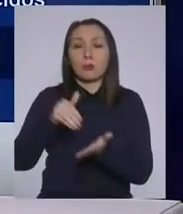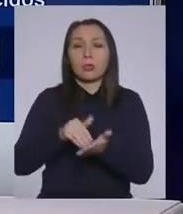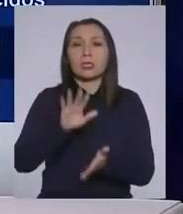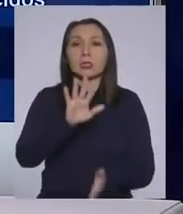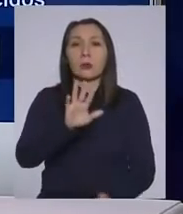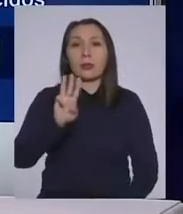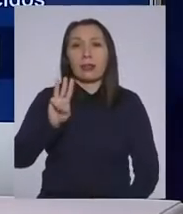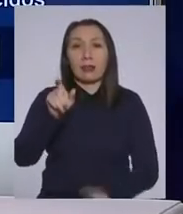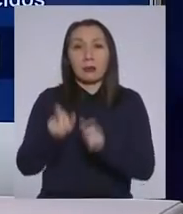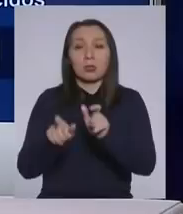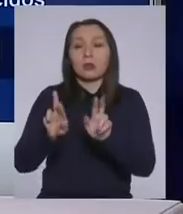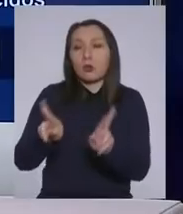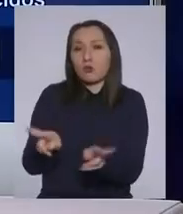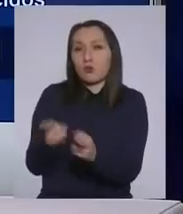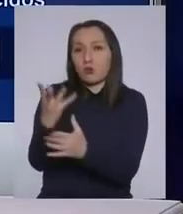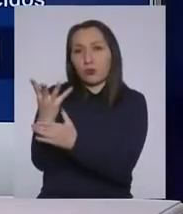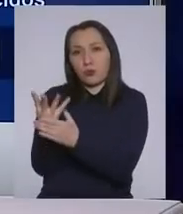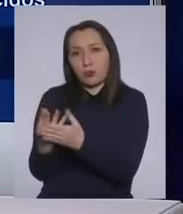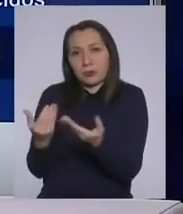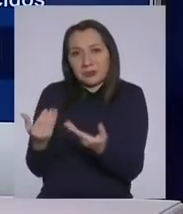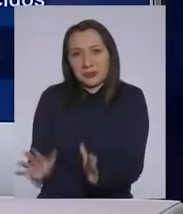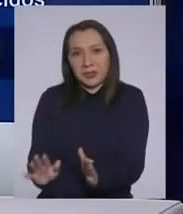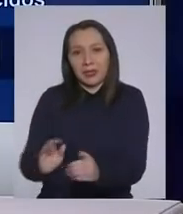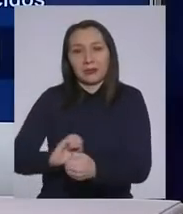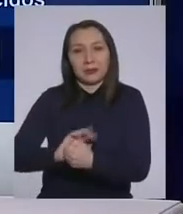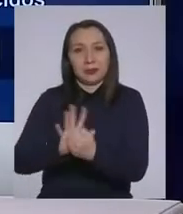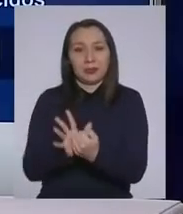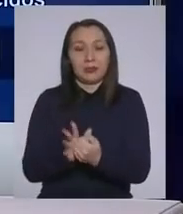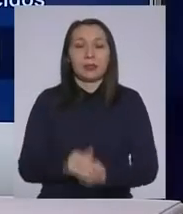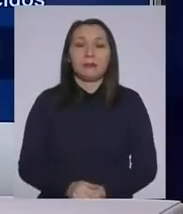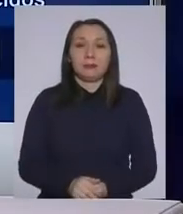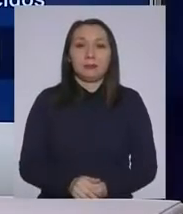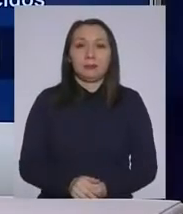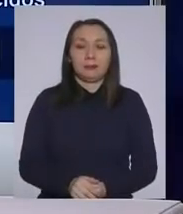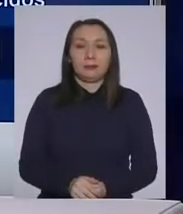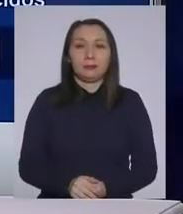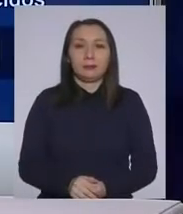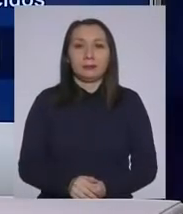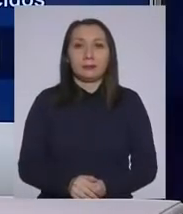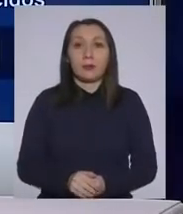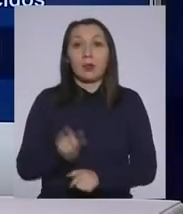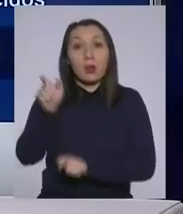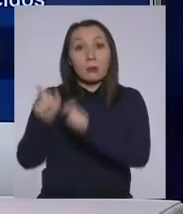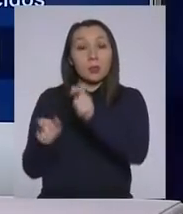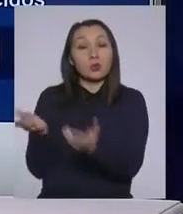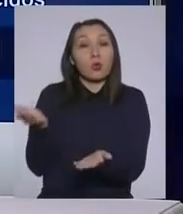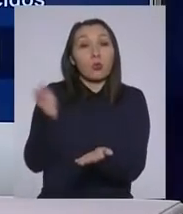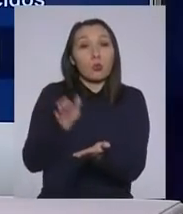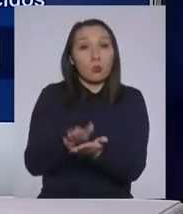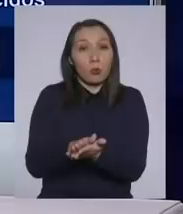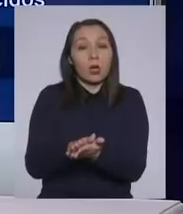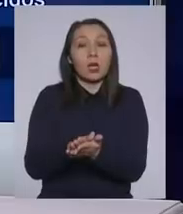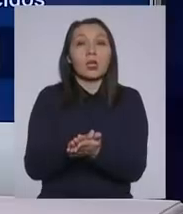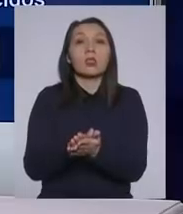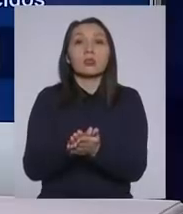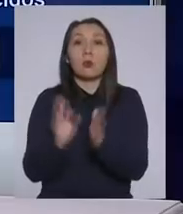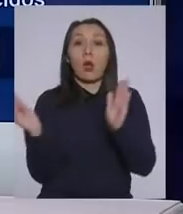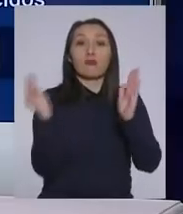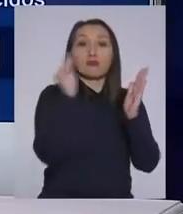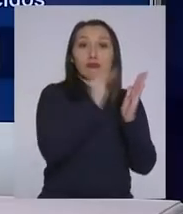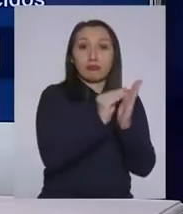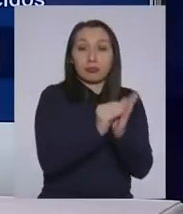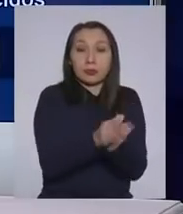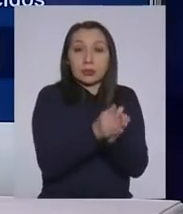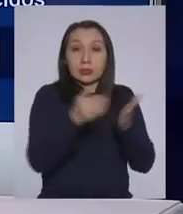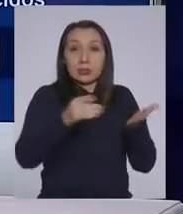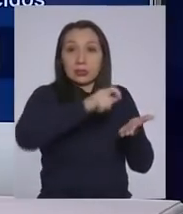278.053 personas que se han recuperado. En cuanto a los fallecidos, de acuerdo a los decesos inscritos en